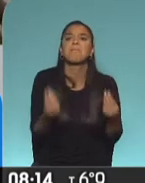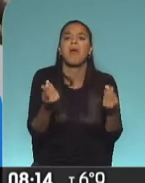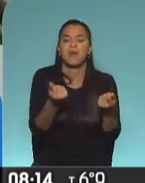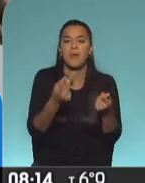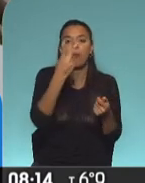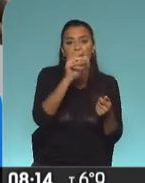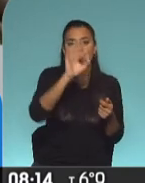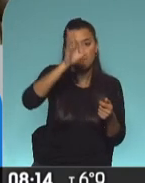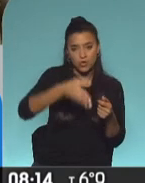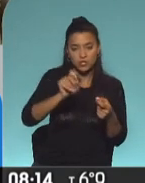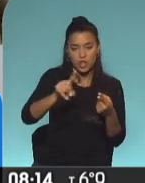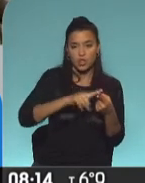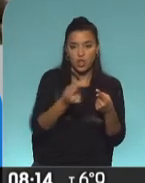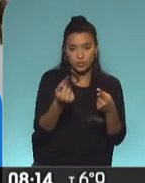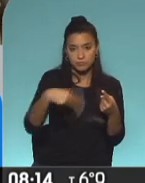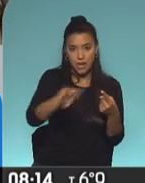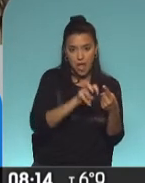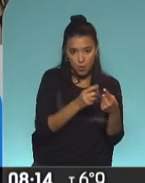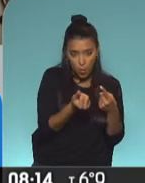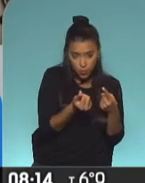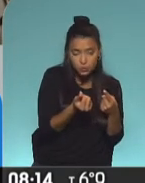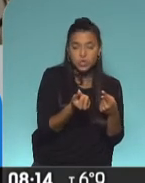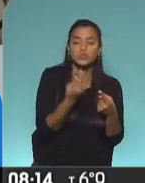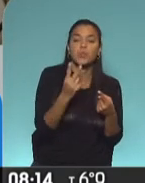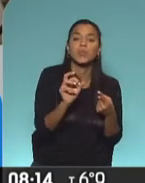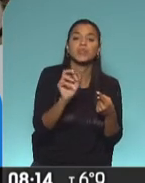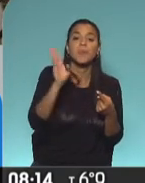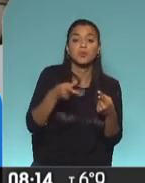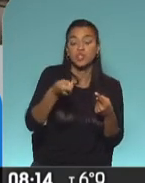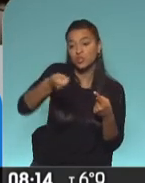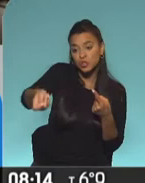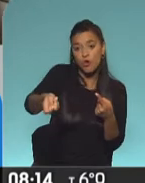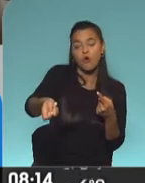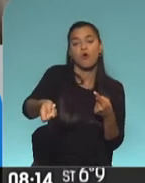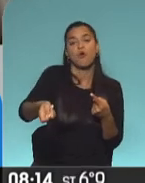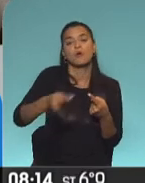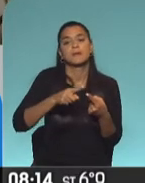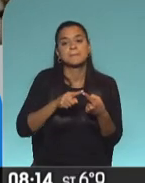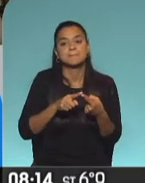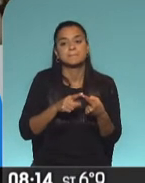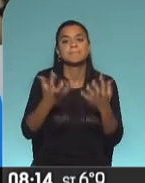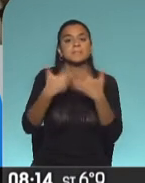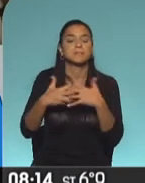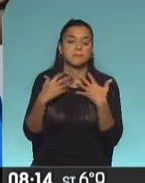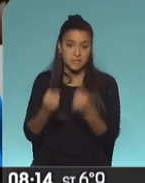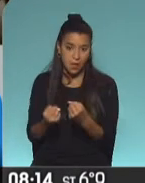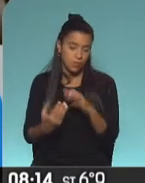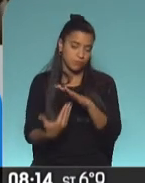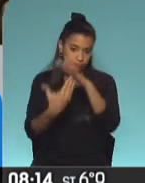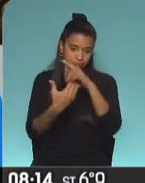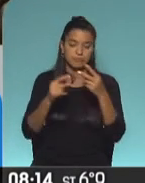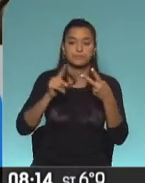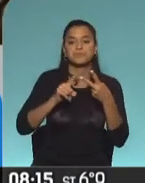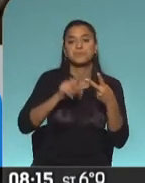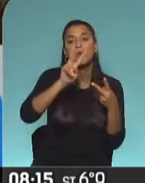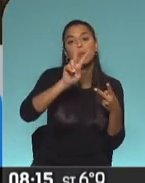que el 20% de los recursos recaudados van a ir al sistema de salud, en primer lugar.